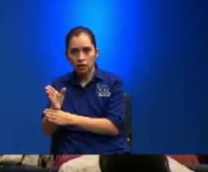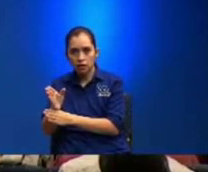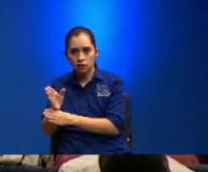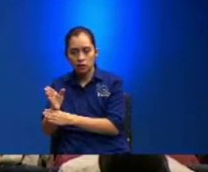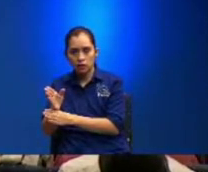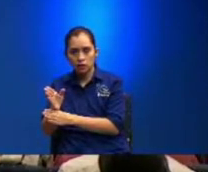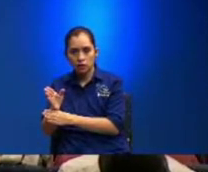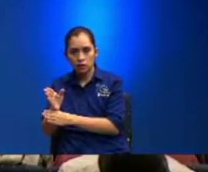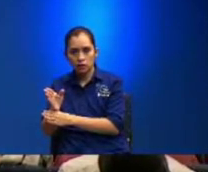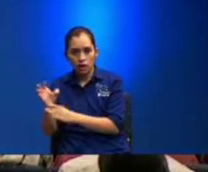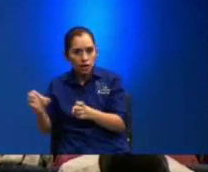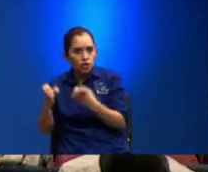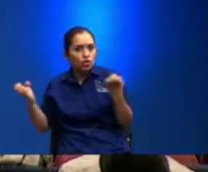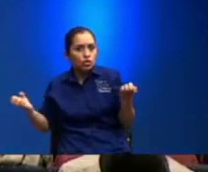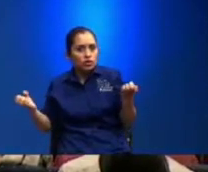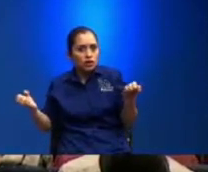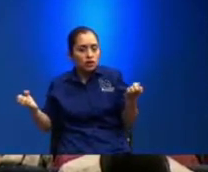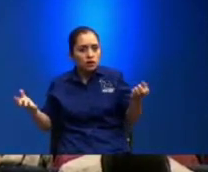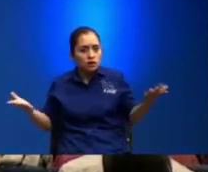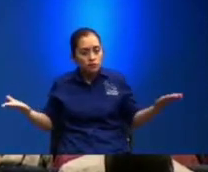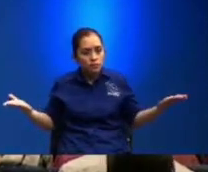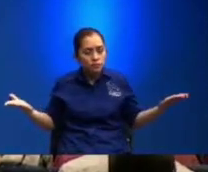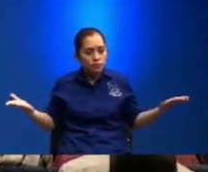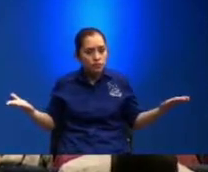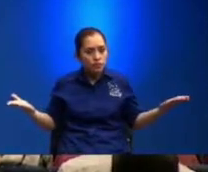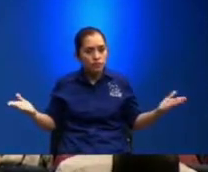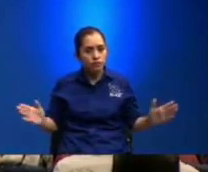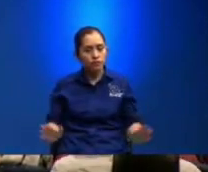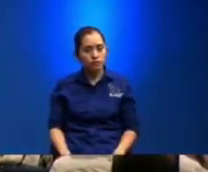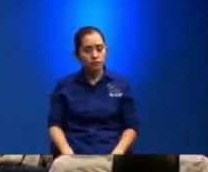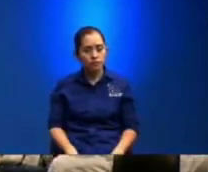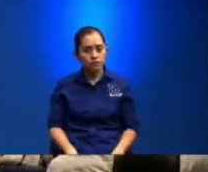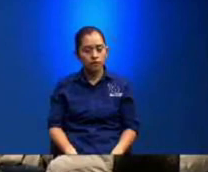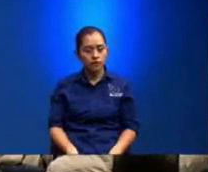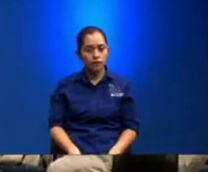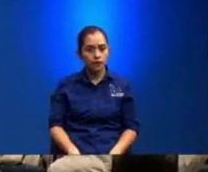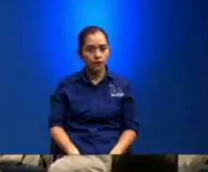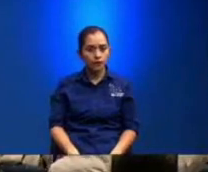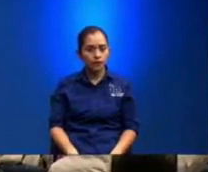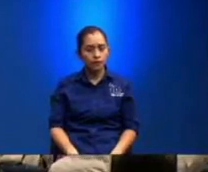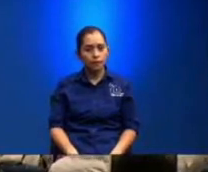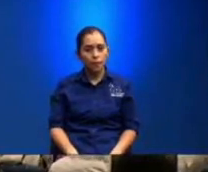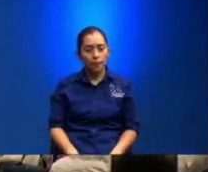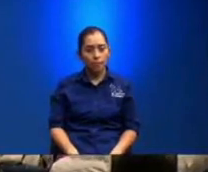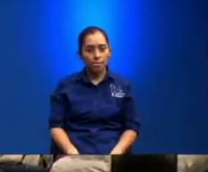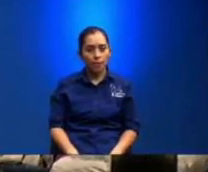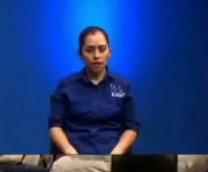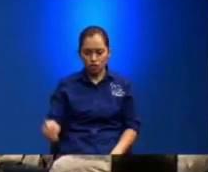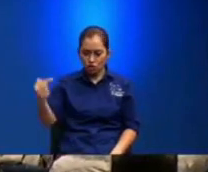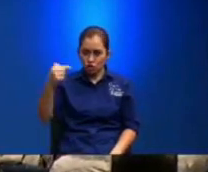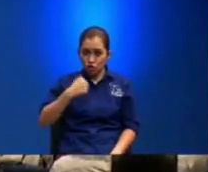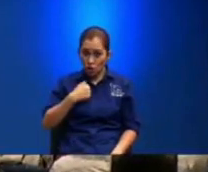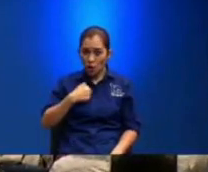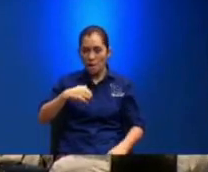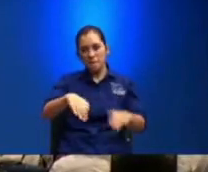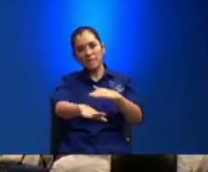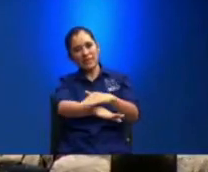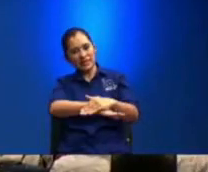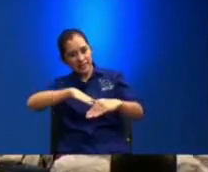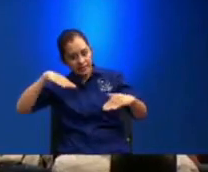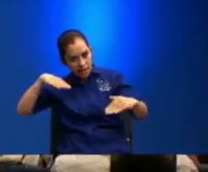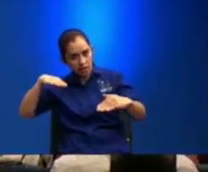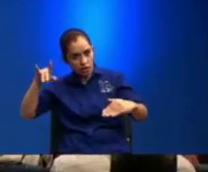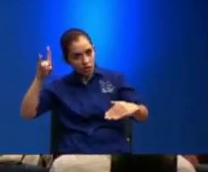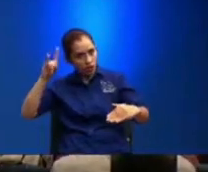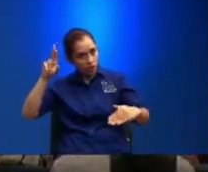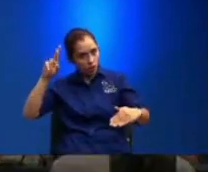mí me sacan de mesopotamia ahorita yo me salgo de mesopotamia de una vez no voy a andar entre